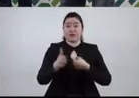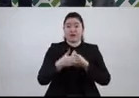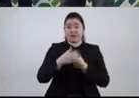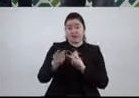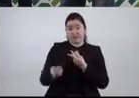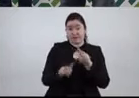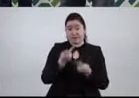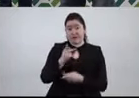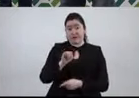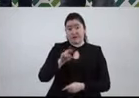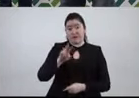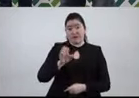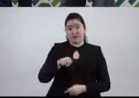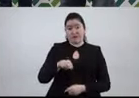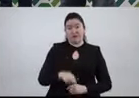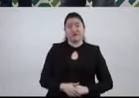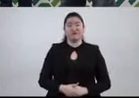Sosa de Reforma.